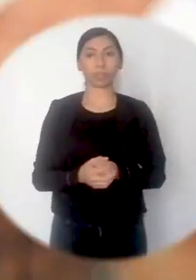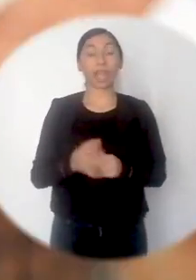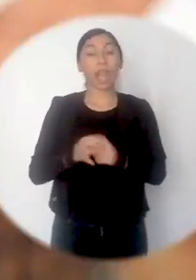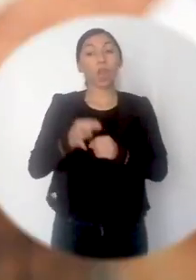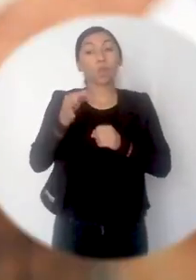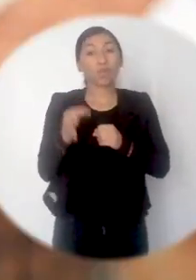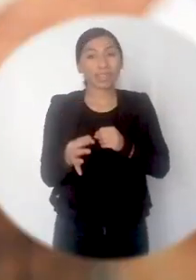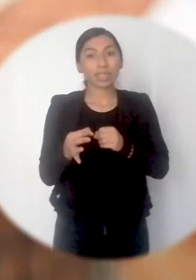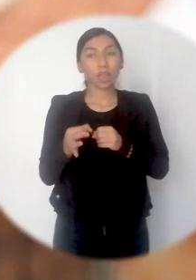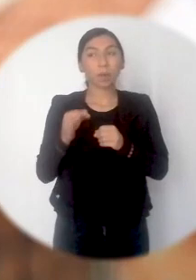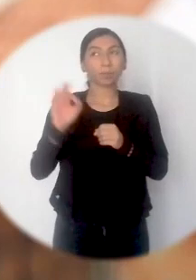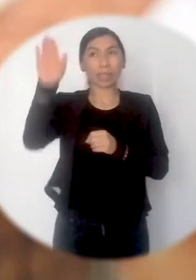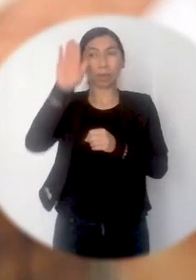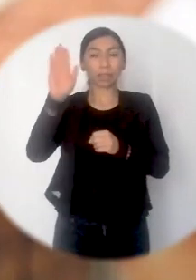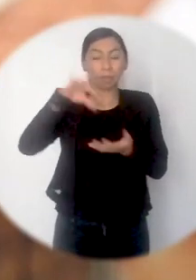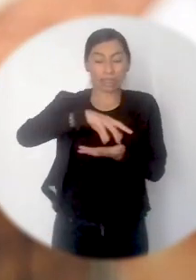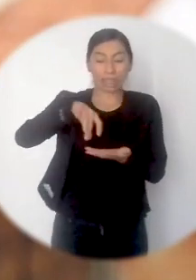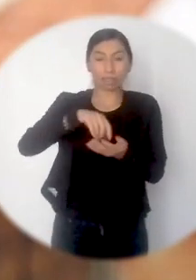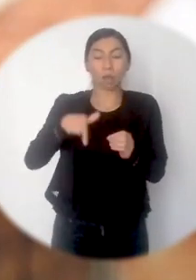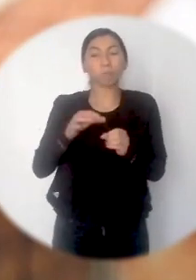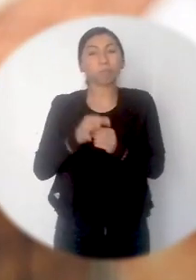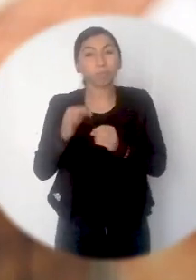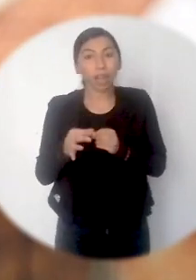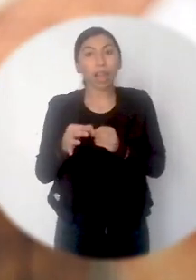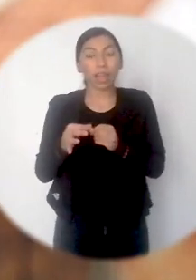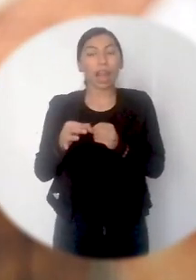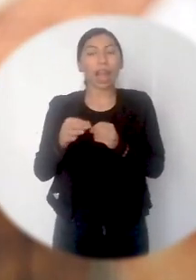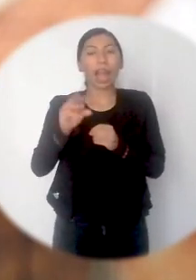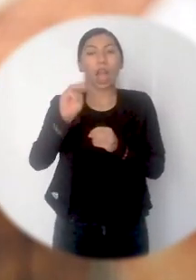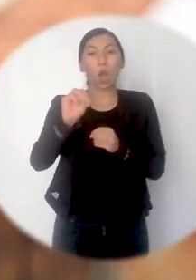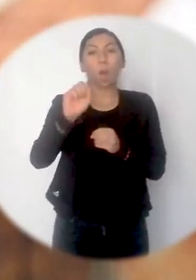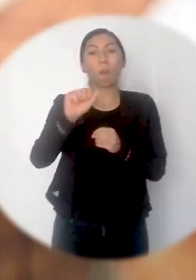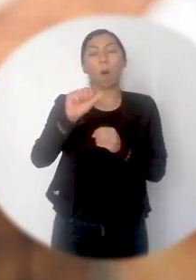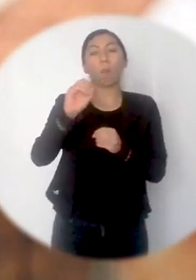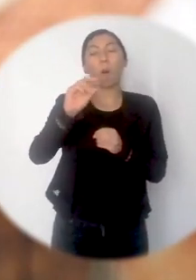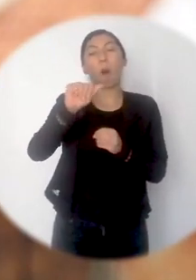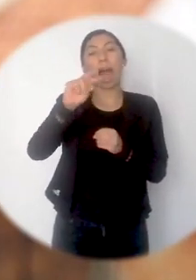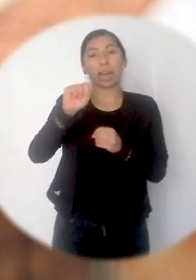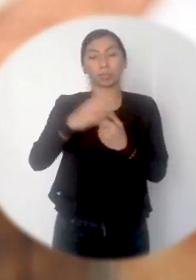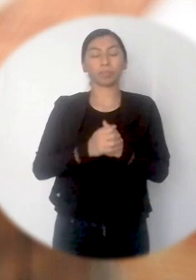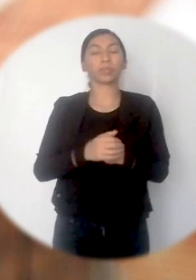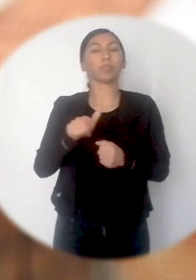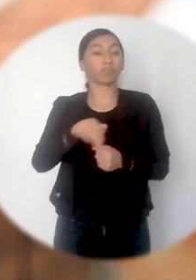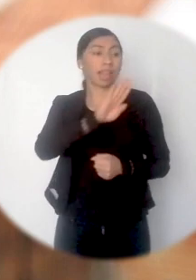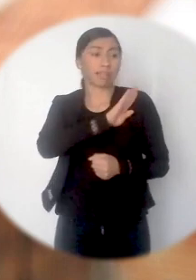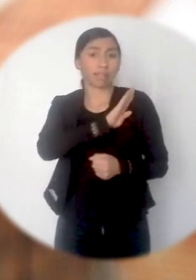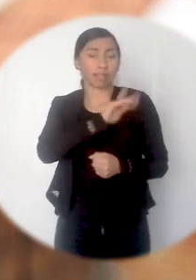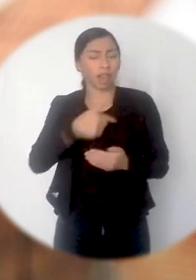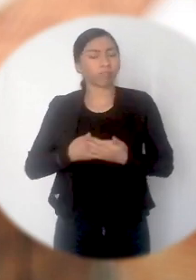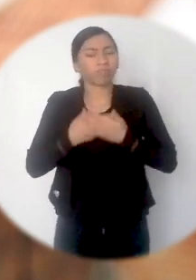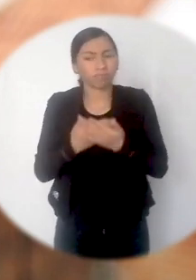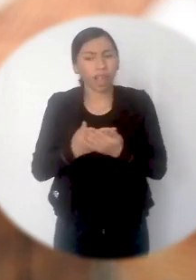En el corregimiento Moán, en Suratá, Santander, la Unidad para las Víctimas realizó la entrega de equipos biomédicos al centro de salud. Esta donación se realizó con el apoyo